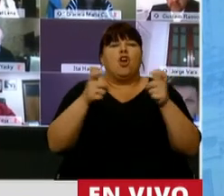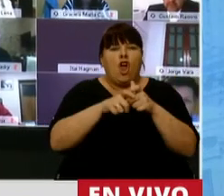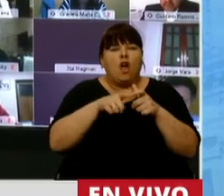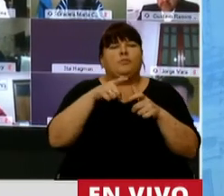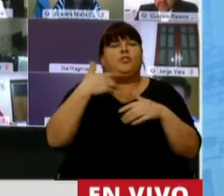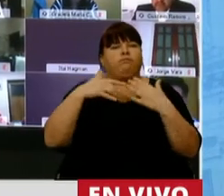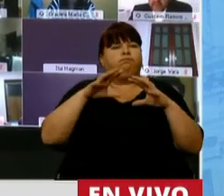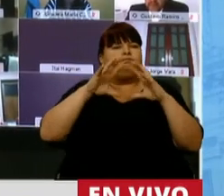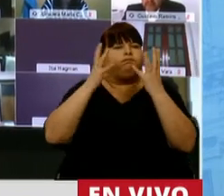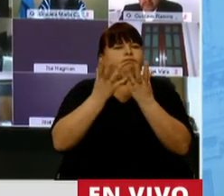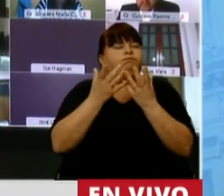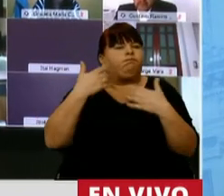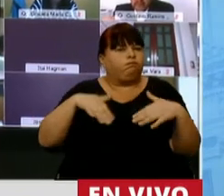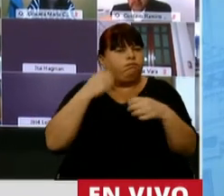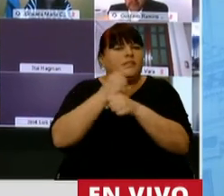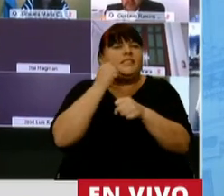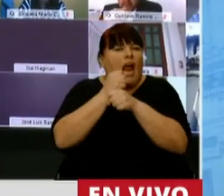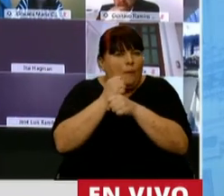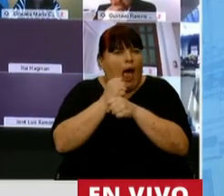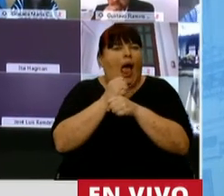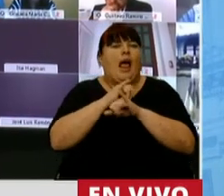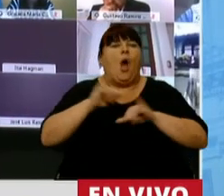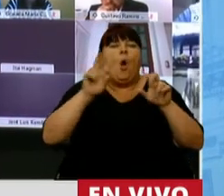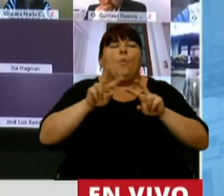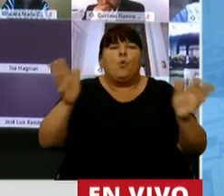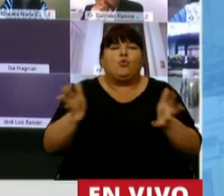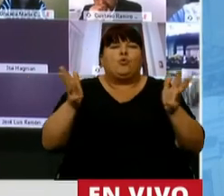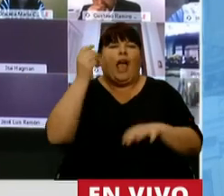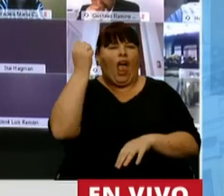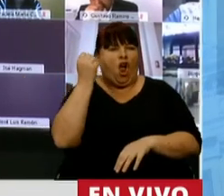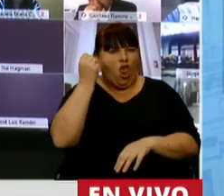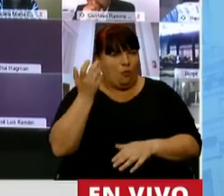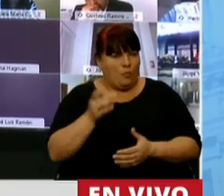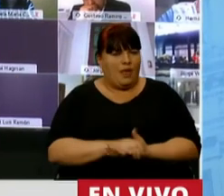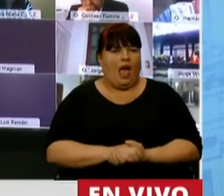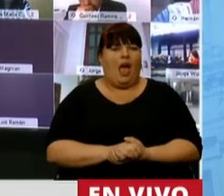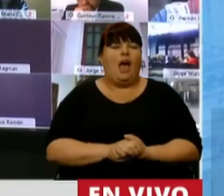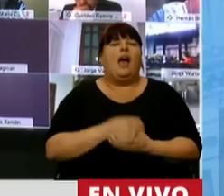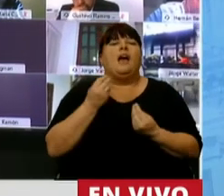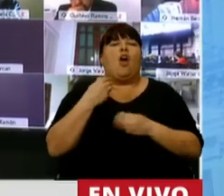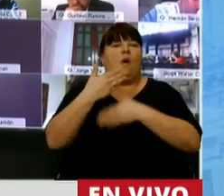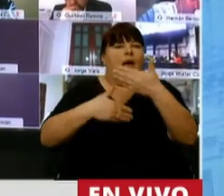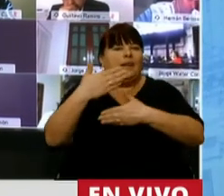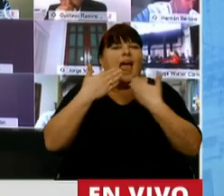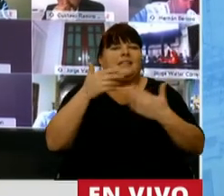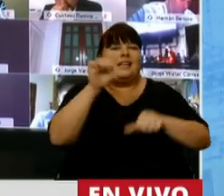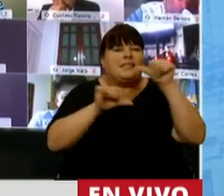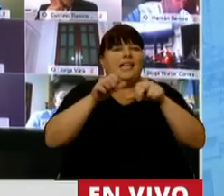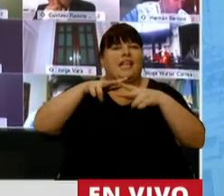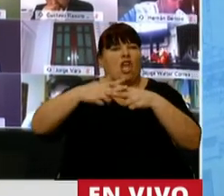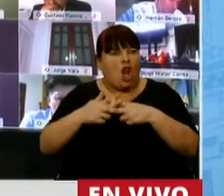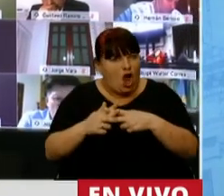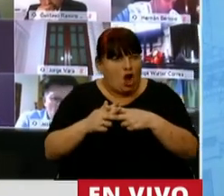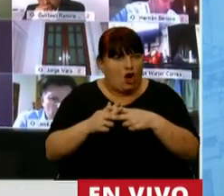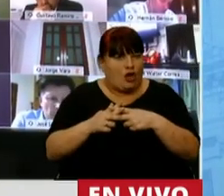un gran ecosistema que está trabajando y promociona las actividades económicas. apoyadas en los avances de la ciencia y la tecnología,